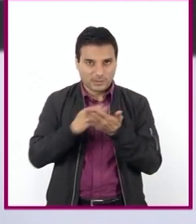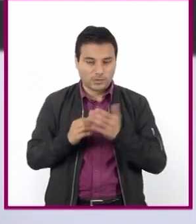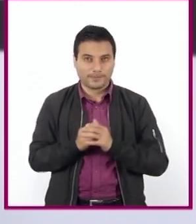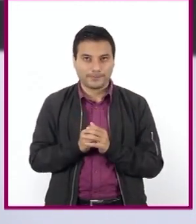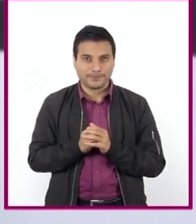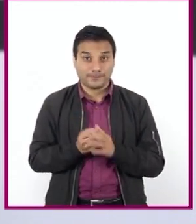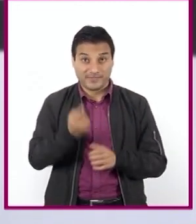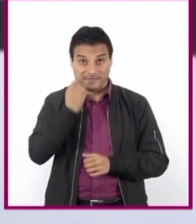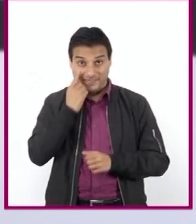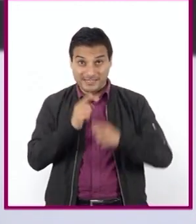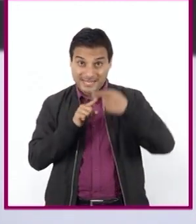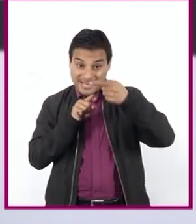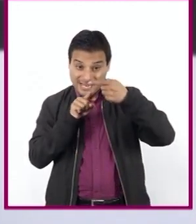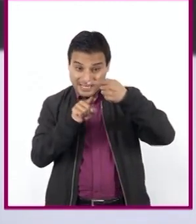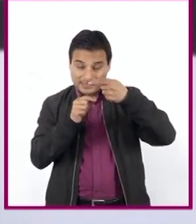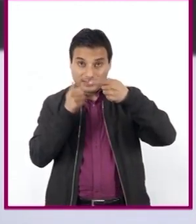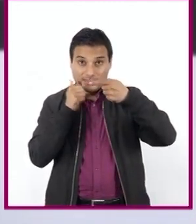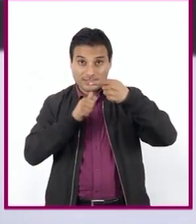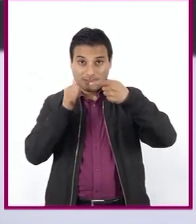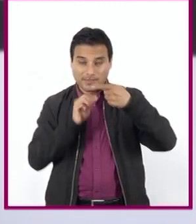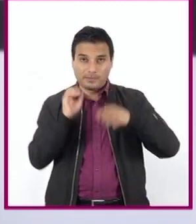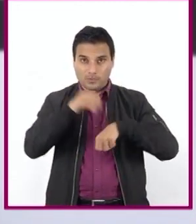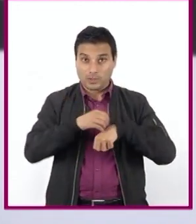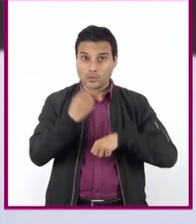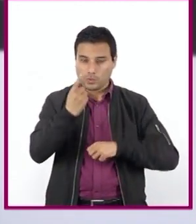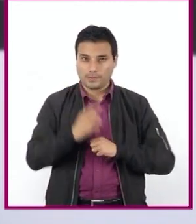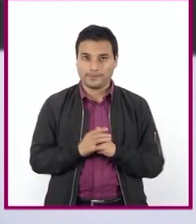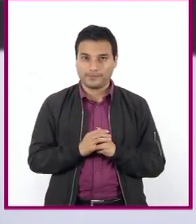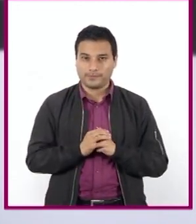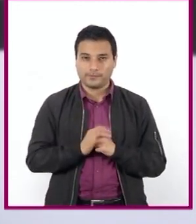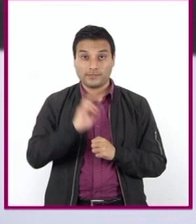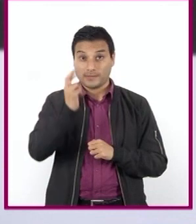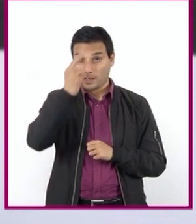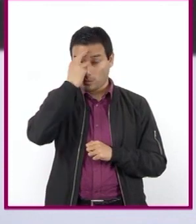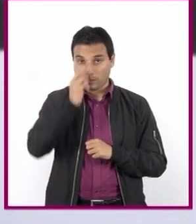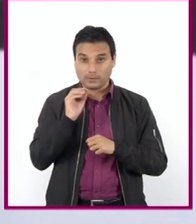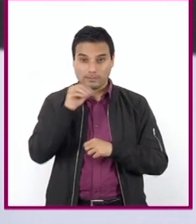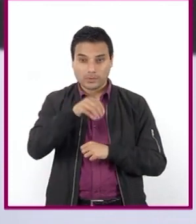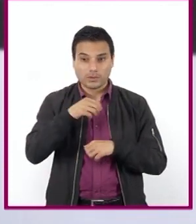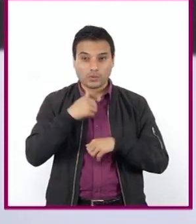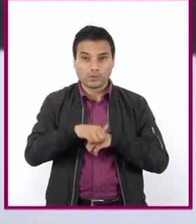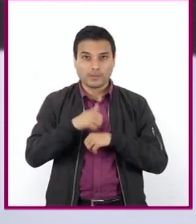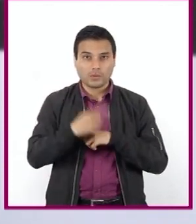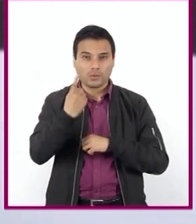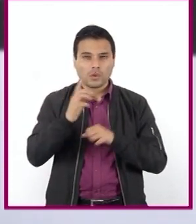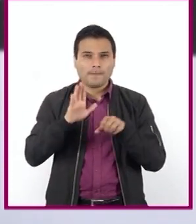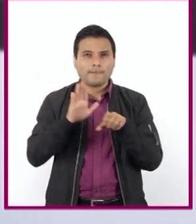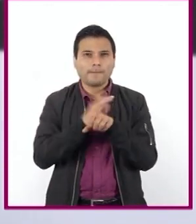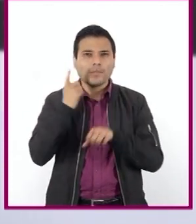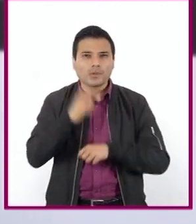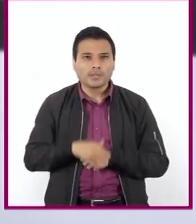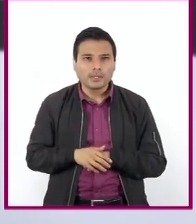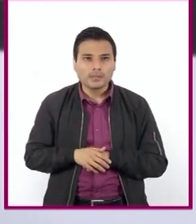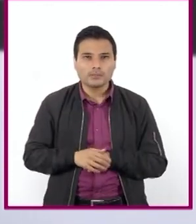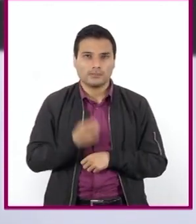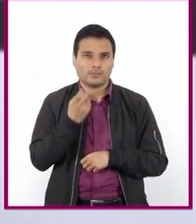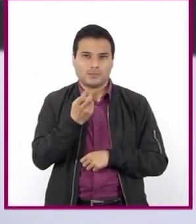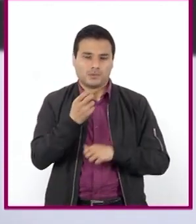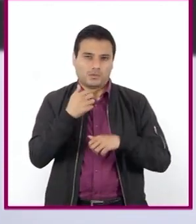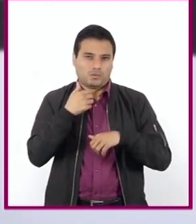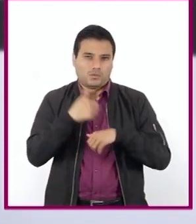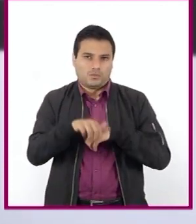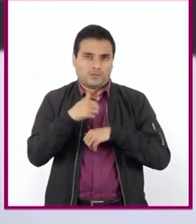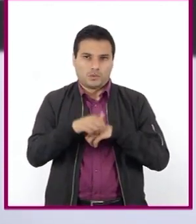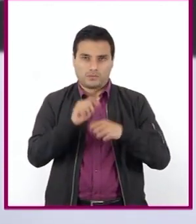denominador un 1. Recuerda que se le coloca el número 1 ya que no altera el valor numérico de